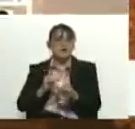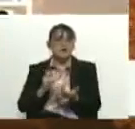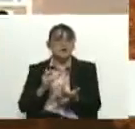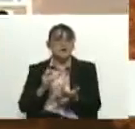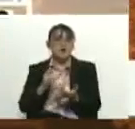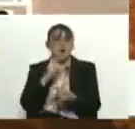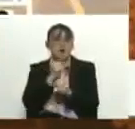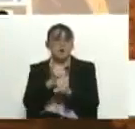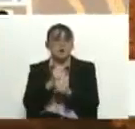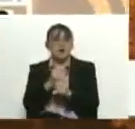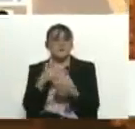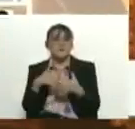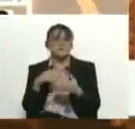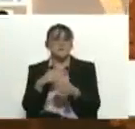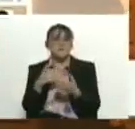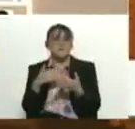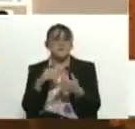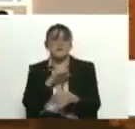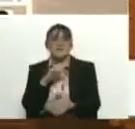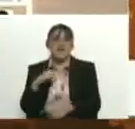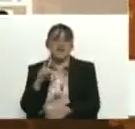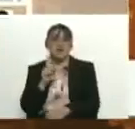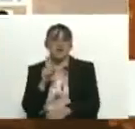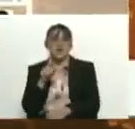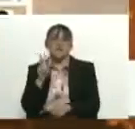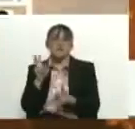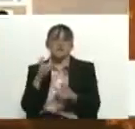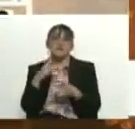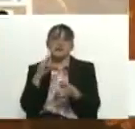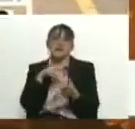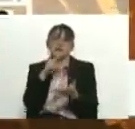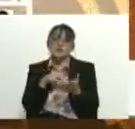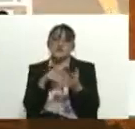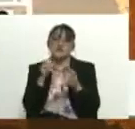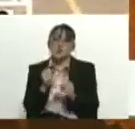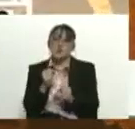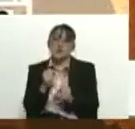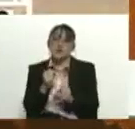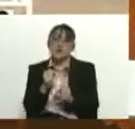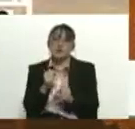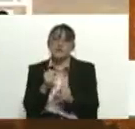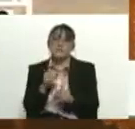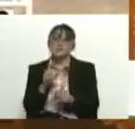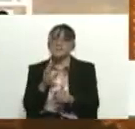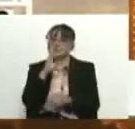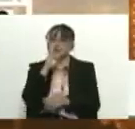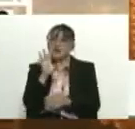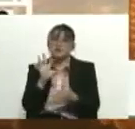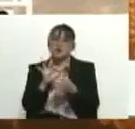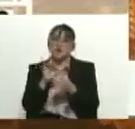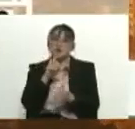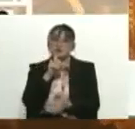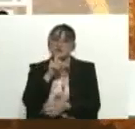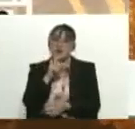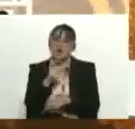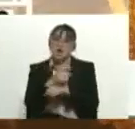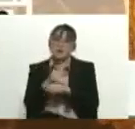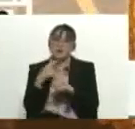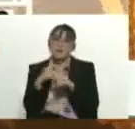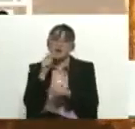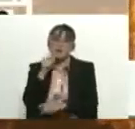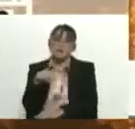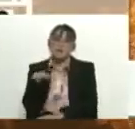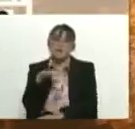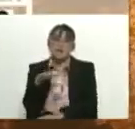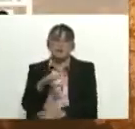empresa privada esto es un tema de interés nacional de seguridad nacional y lo lleva directamente el gobierno bolivariano con el poder popular